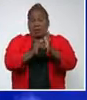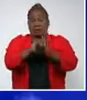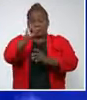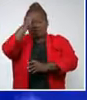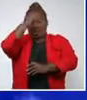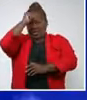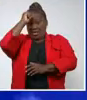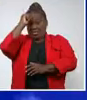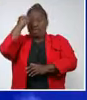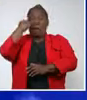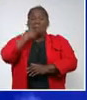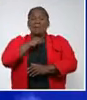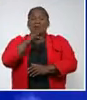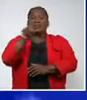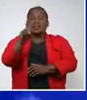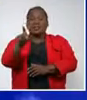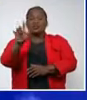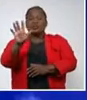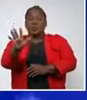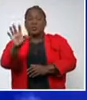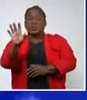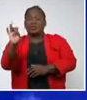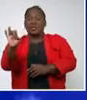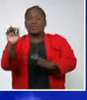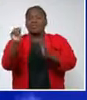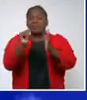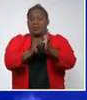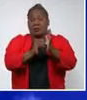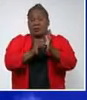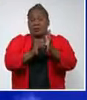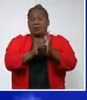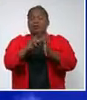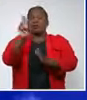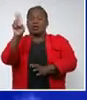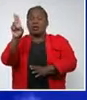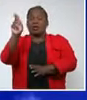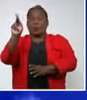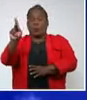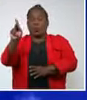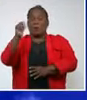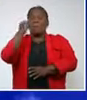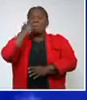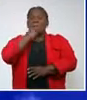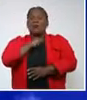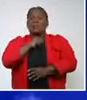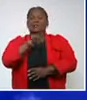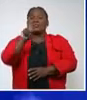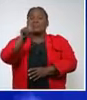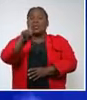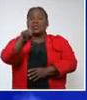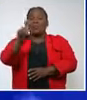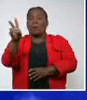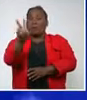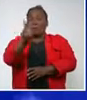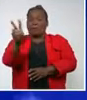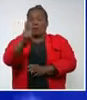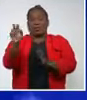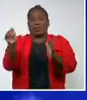de 157.000 y Reino Unido con más de 22.000,